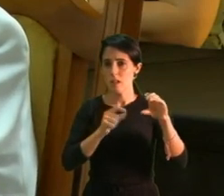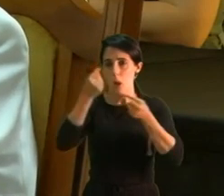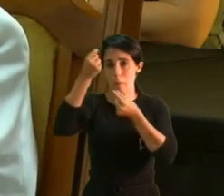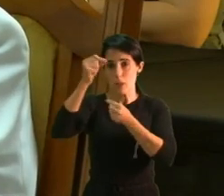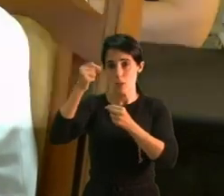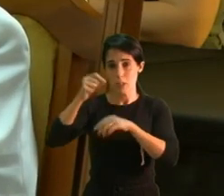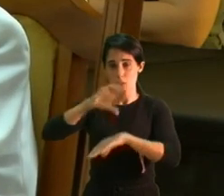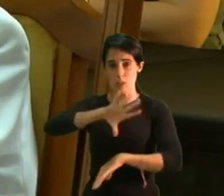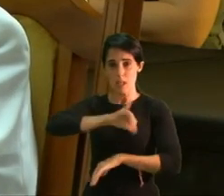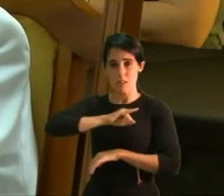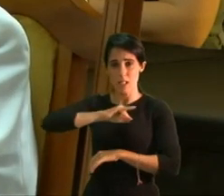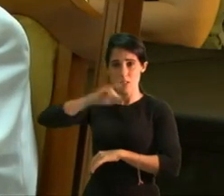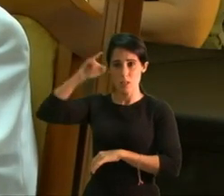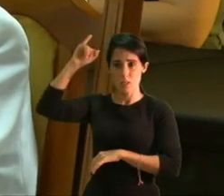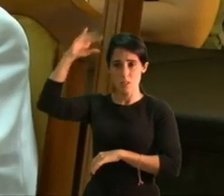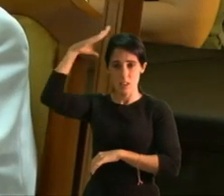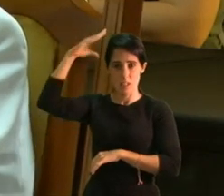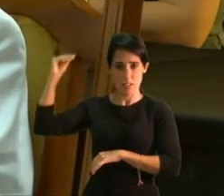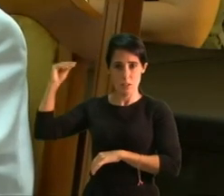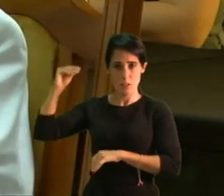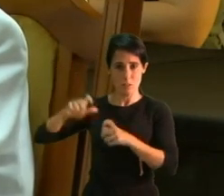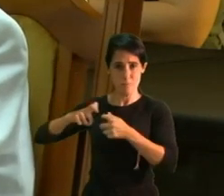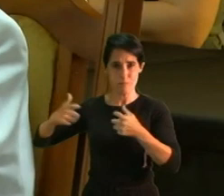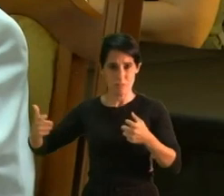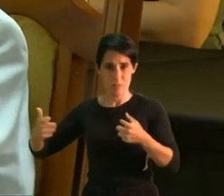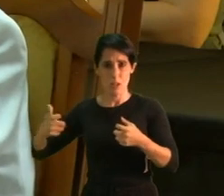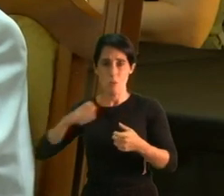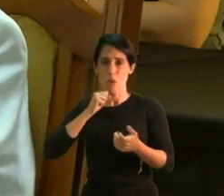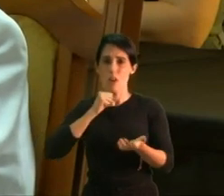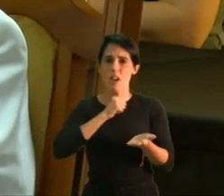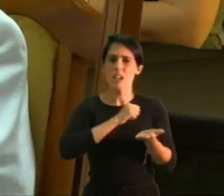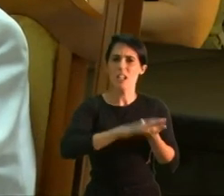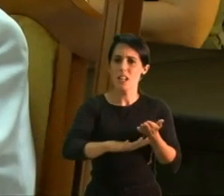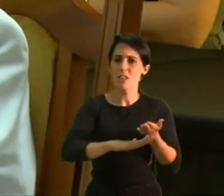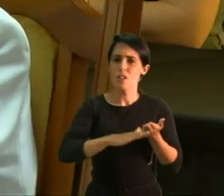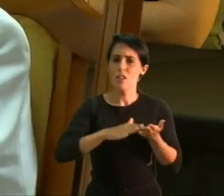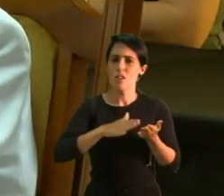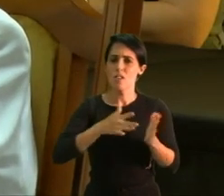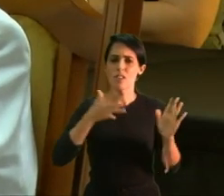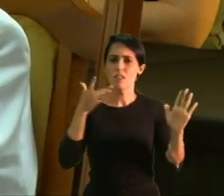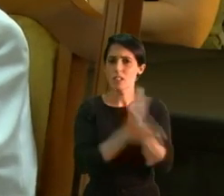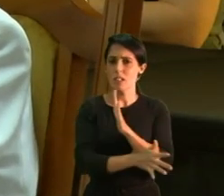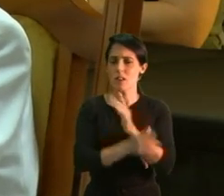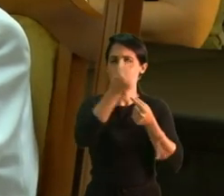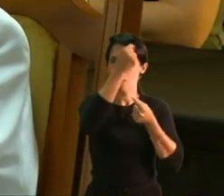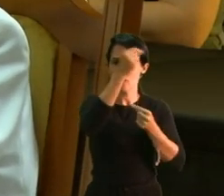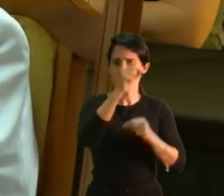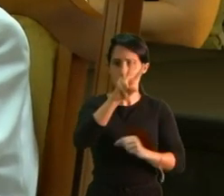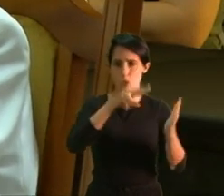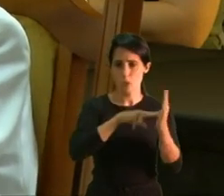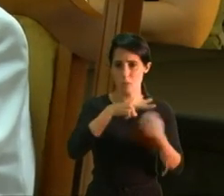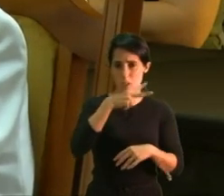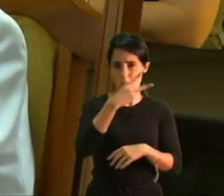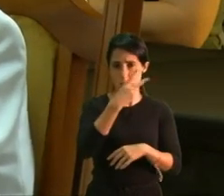Lanzarote como consecuencia de la liquidación definitiva de los presupuestos 2020 del bloque de financiación canaria. Son 230.000